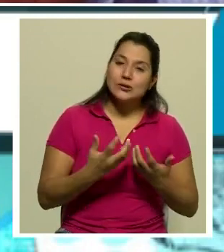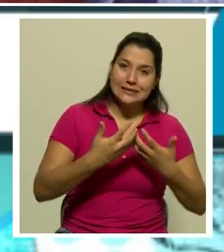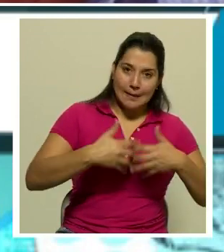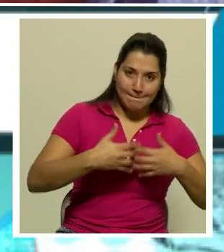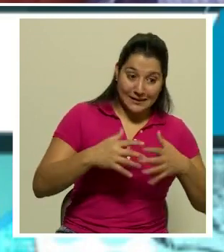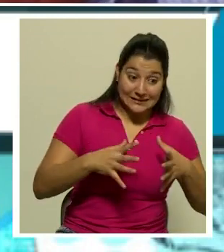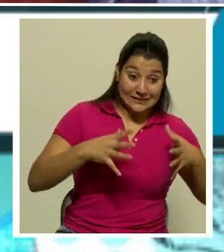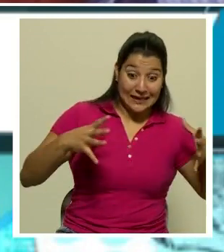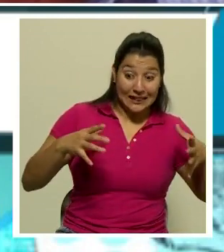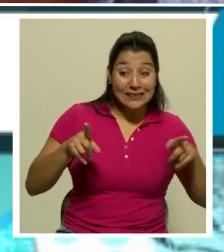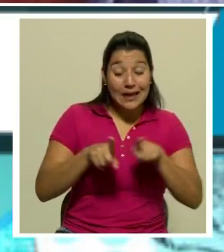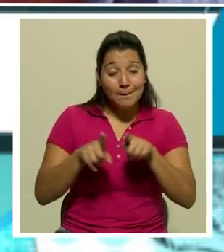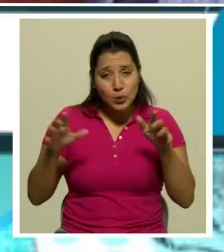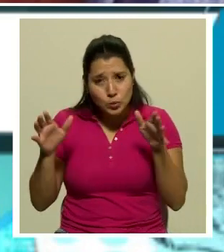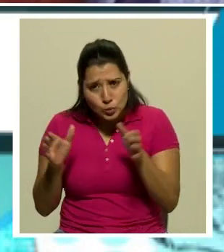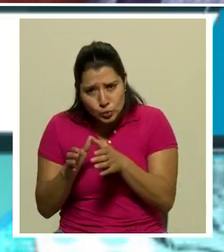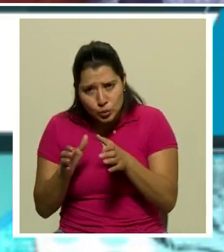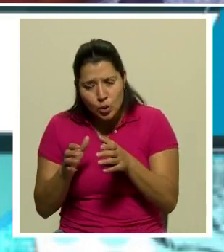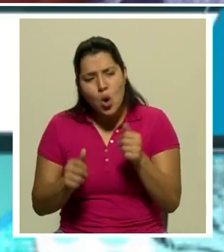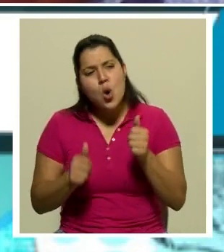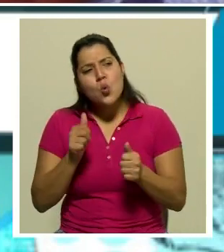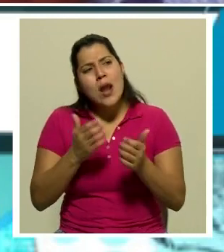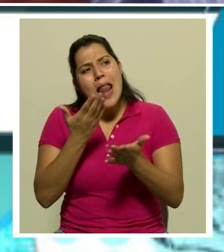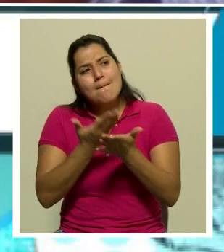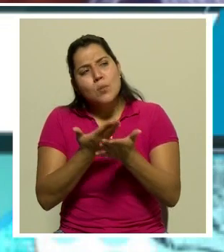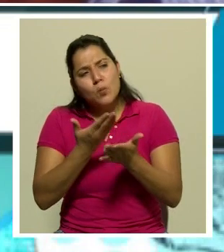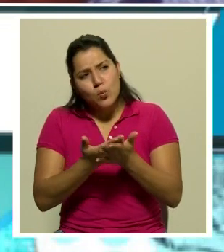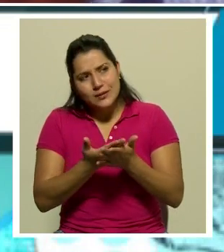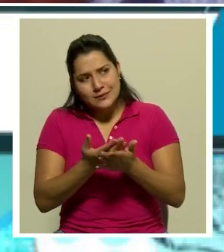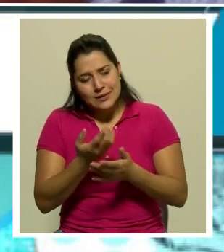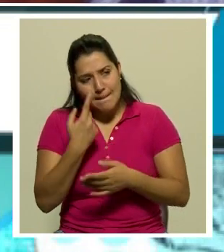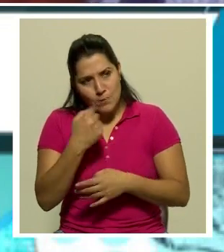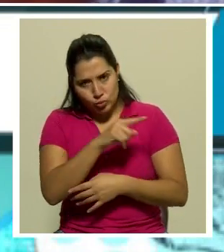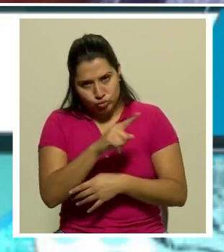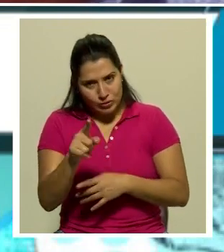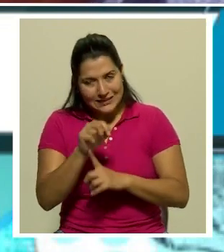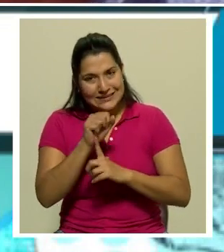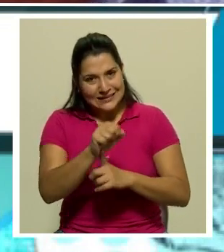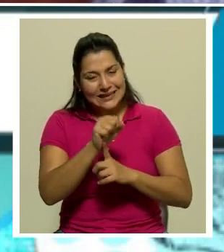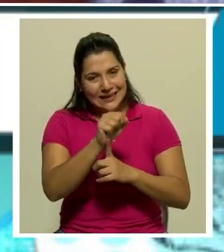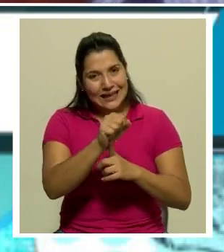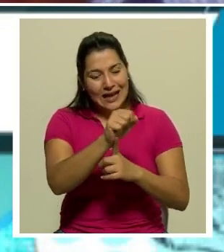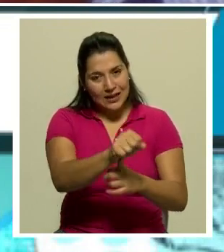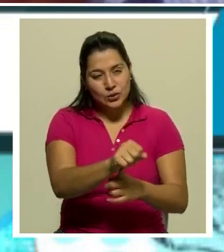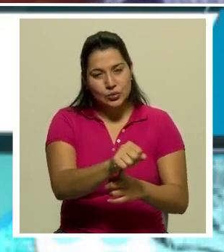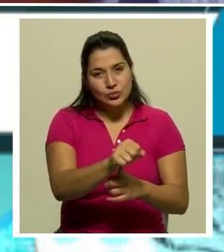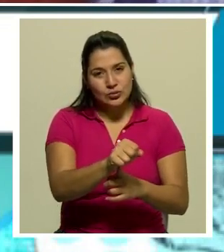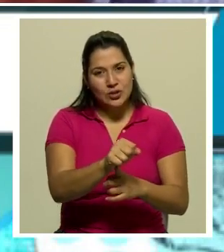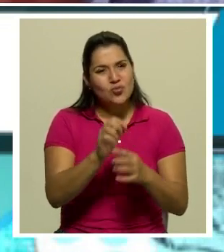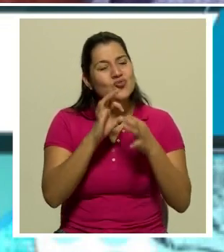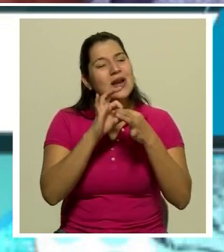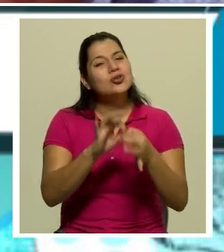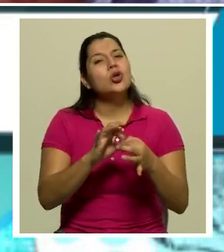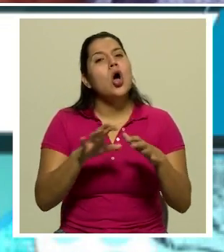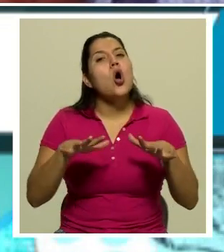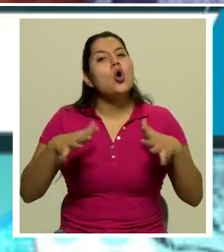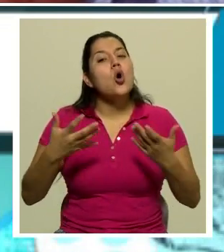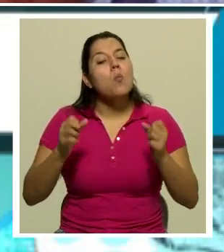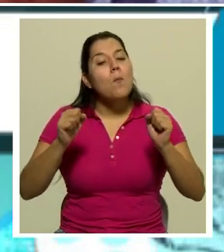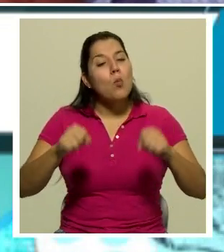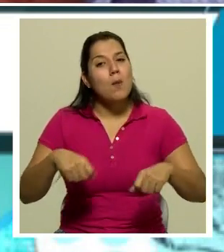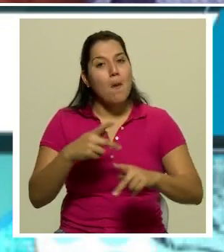microempresas. ¿Cuál es la propuesta de los sindicatos o la opinión de los sindicatos sobre cómo